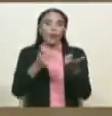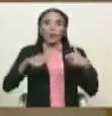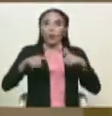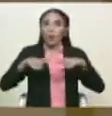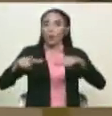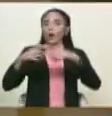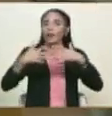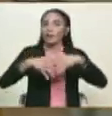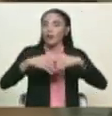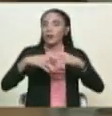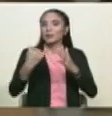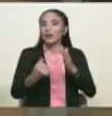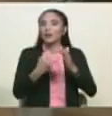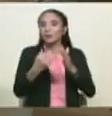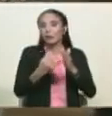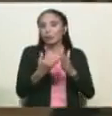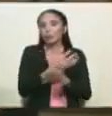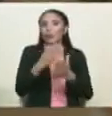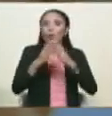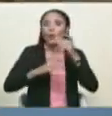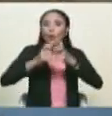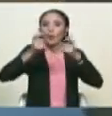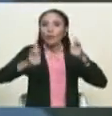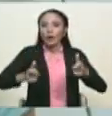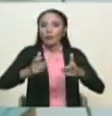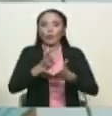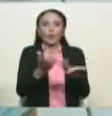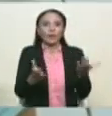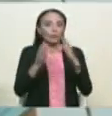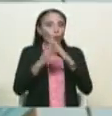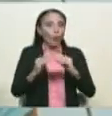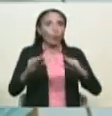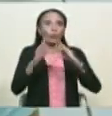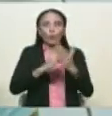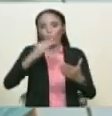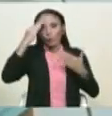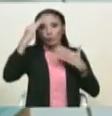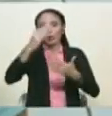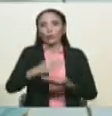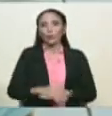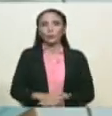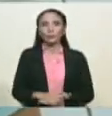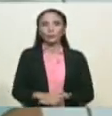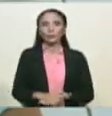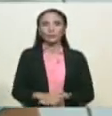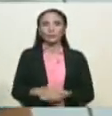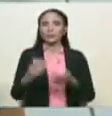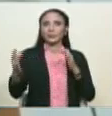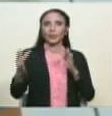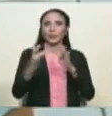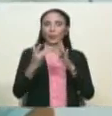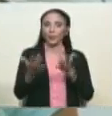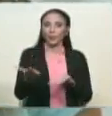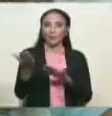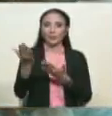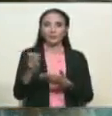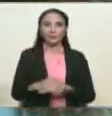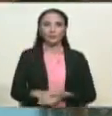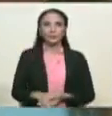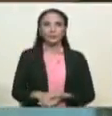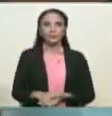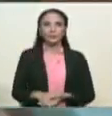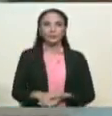de todos los empleados de la Hebra, de todos nuestros trabajadores, yo me despido. Le doy el pase a la compañera.